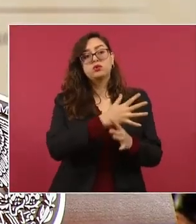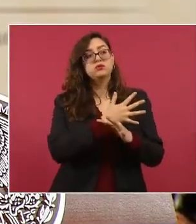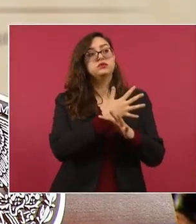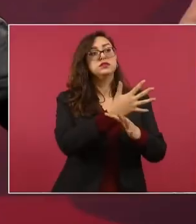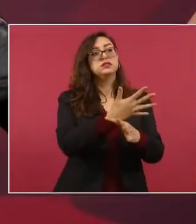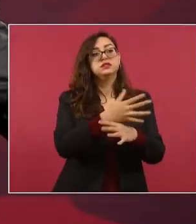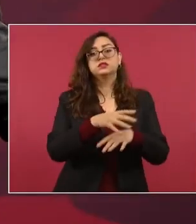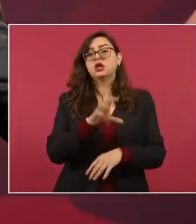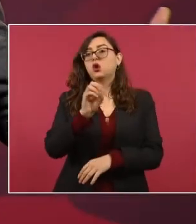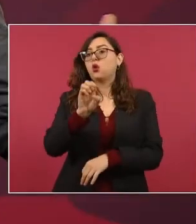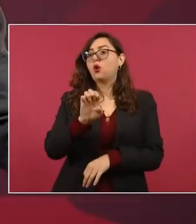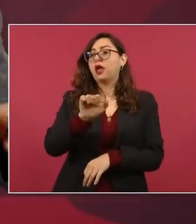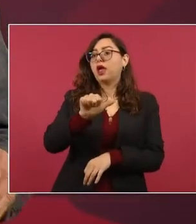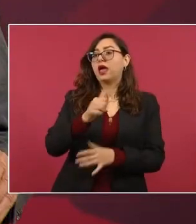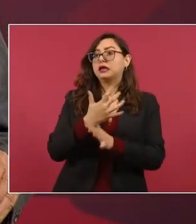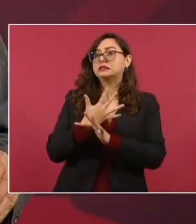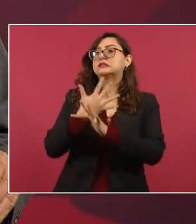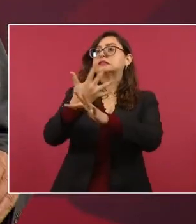¿Dónde estaban?